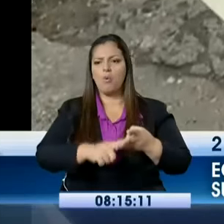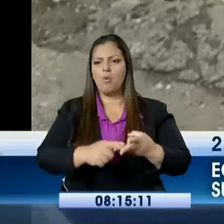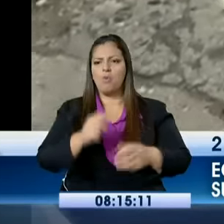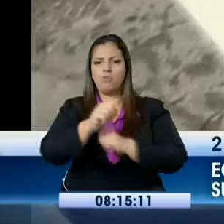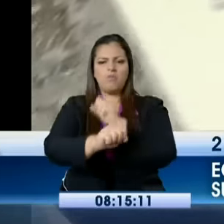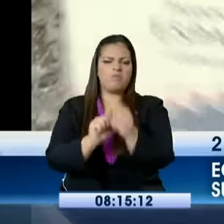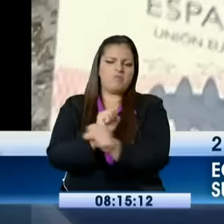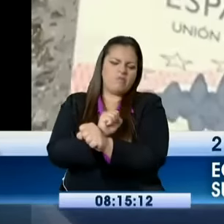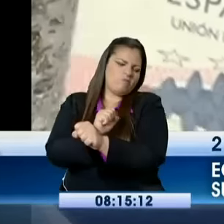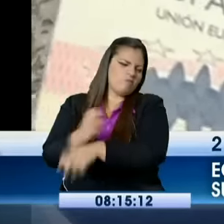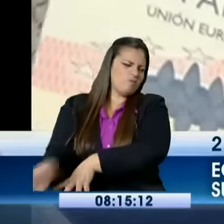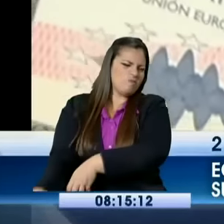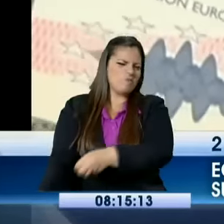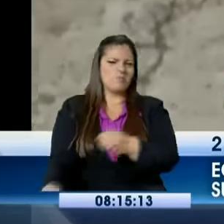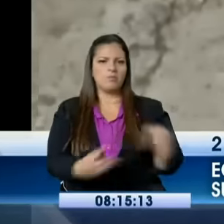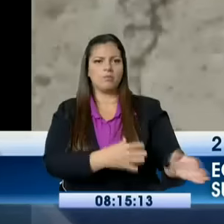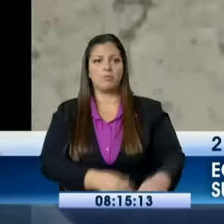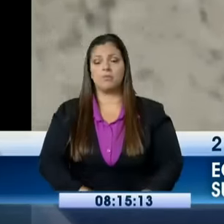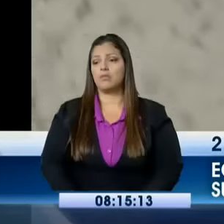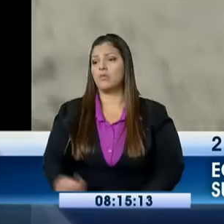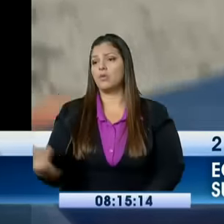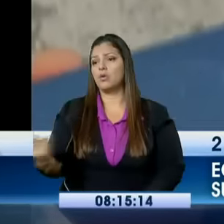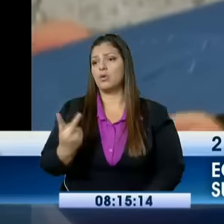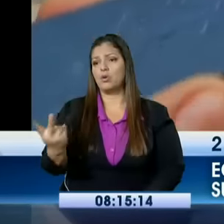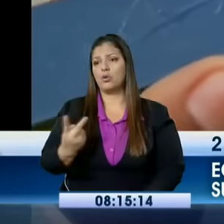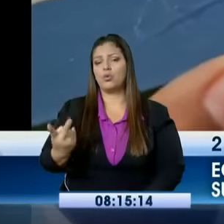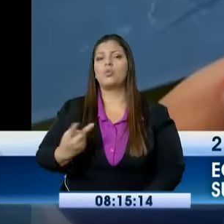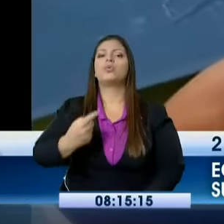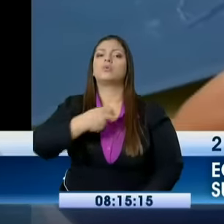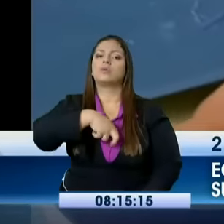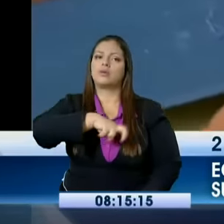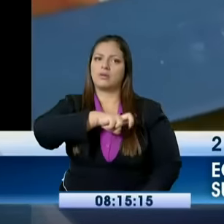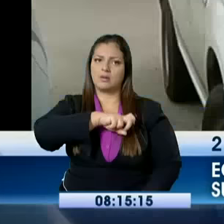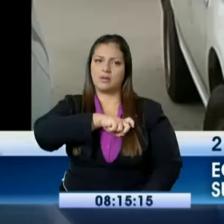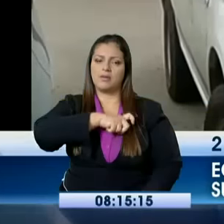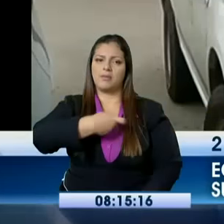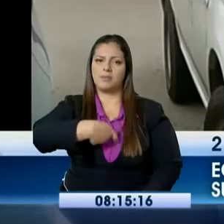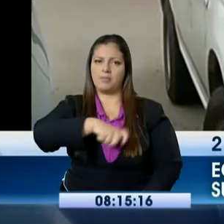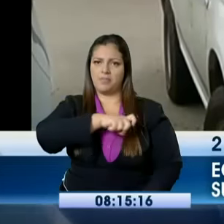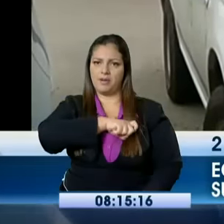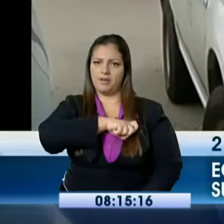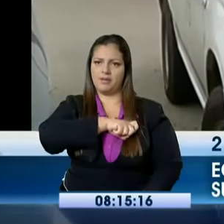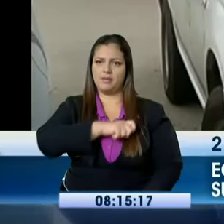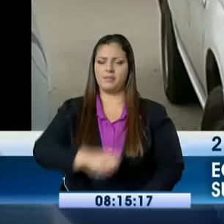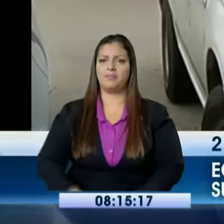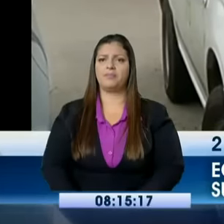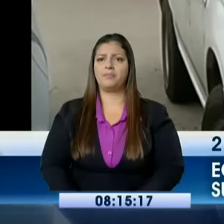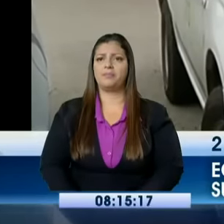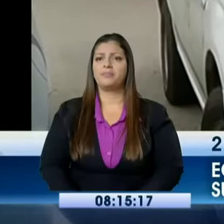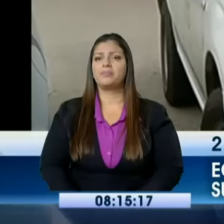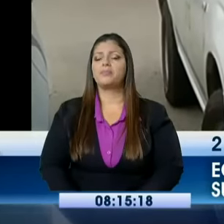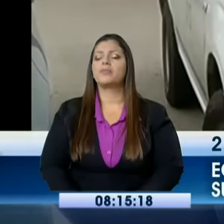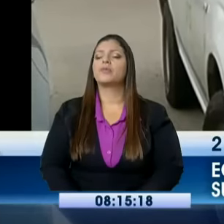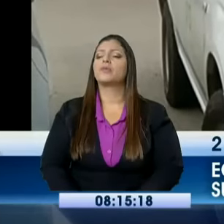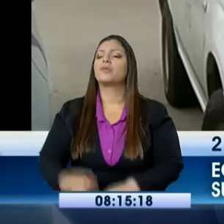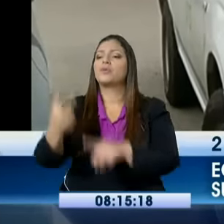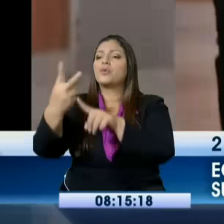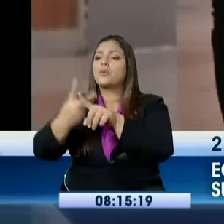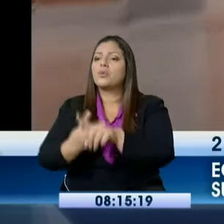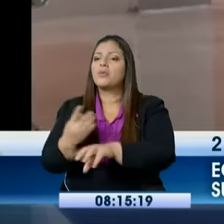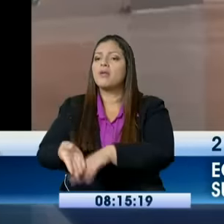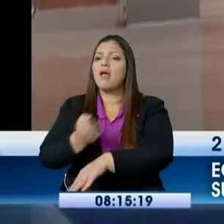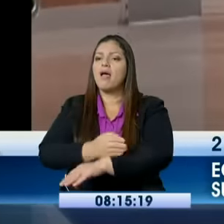españolas. O sea, una ya lleva un año que vino, la otra tiene 2 mesecitos que recién llegó. Y por lo que ha pasado, se regresa de nuevo a